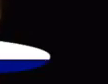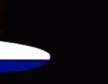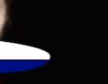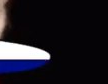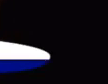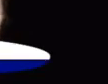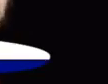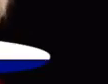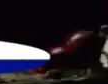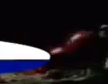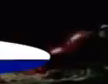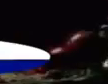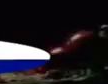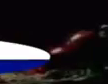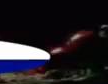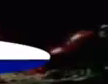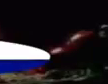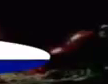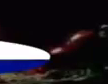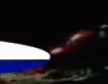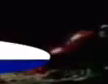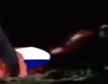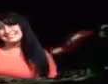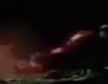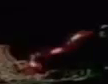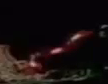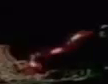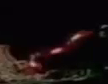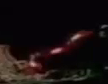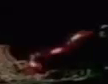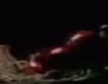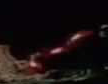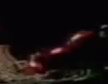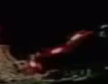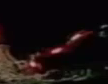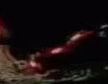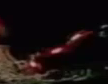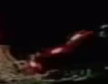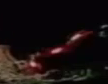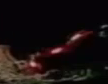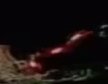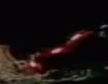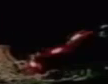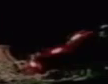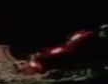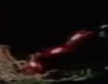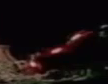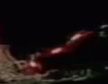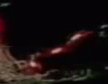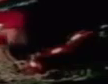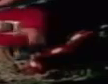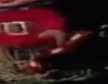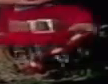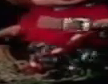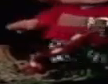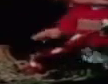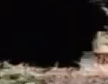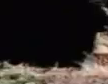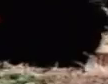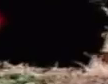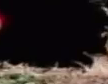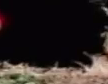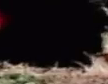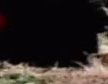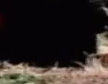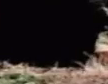Meñique, Toki. Quiero llegar al palacio antes de que alguien se me adelante. No tan rápido,